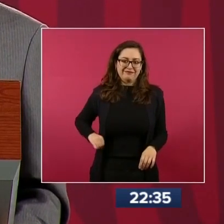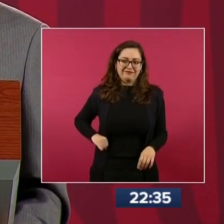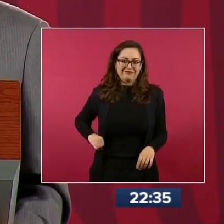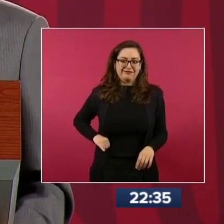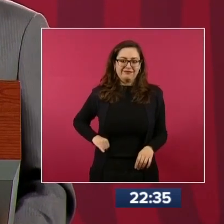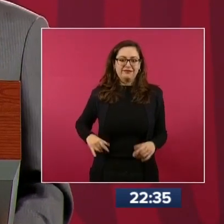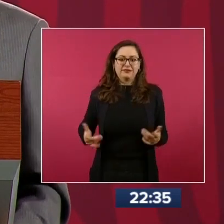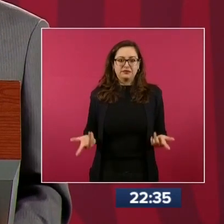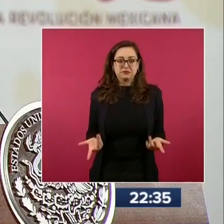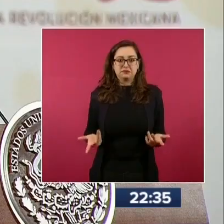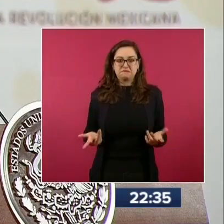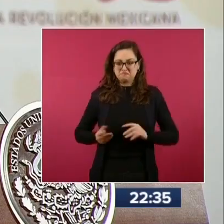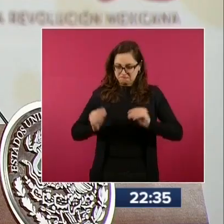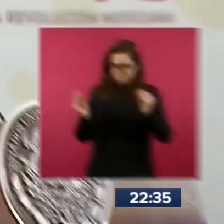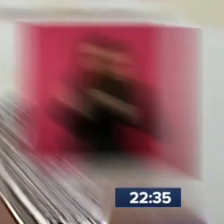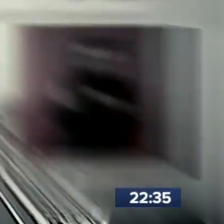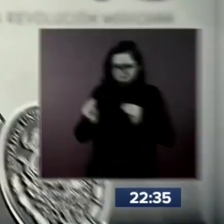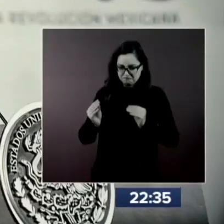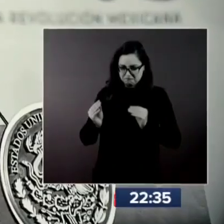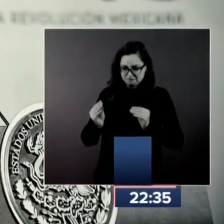con argumentos.